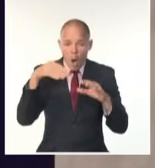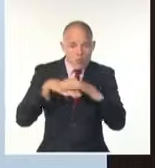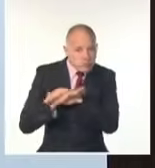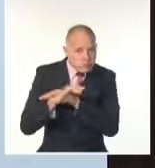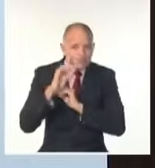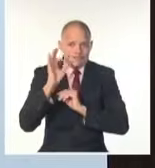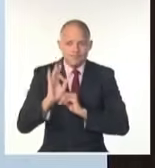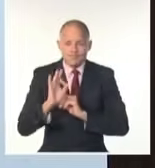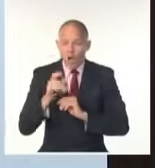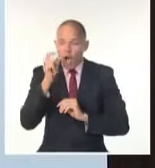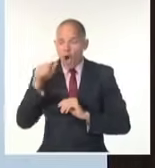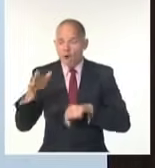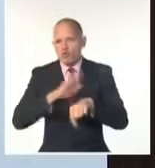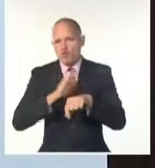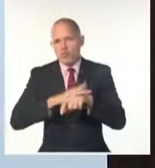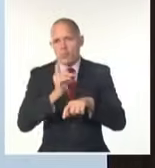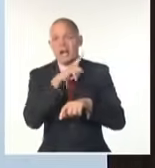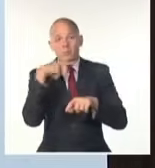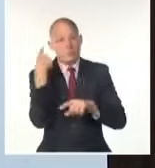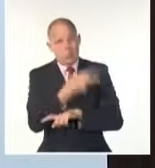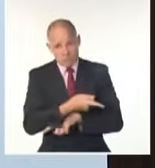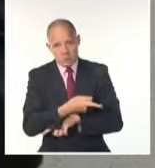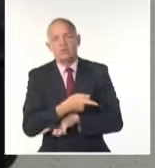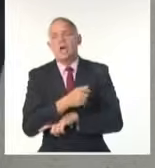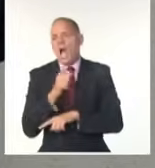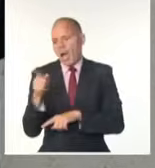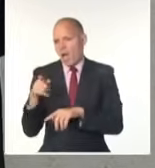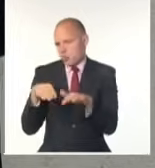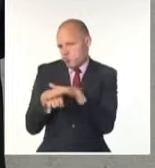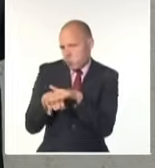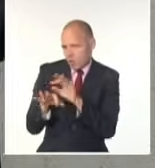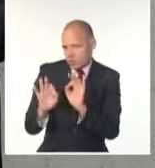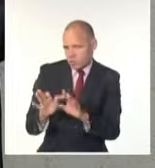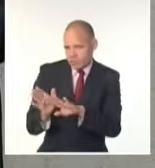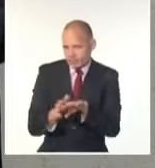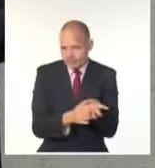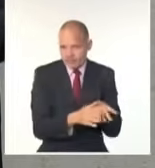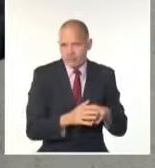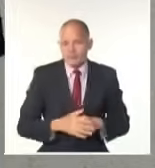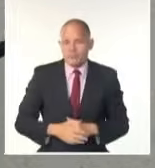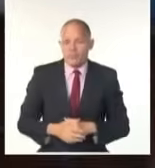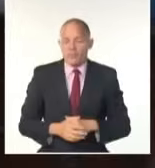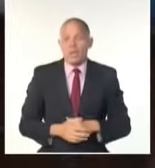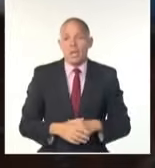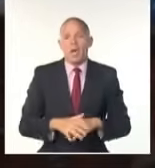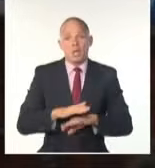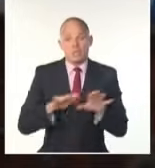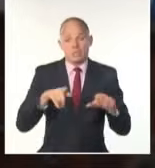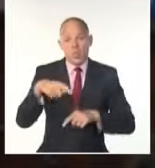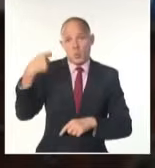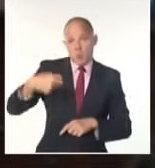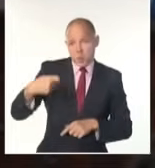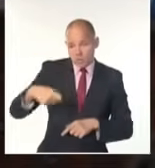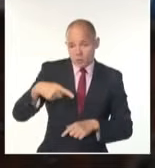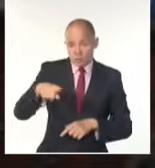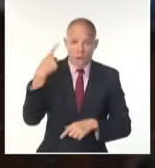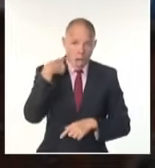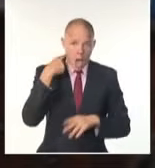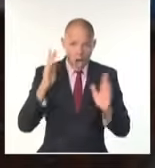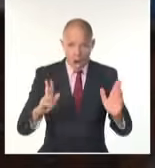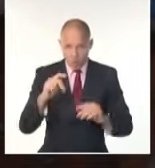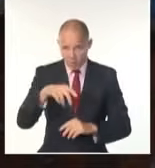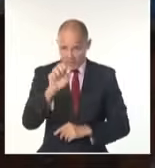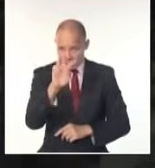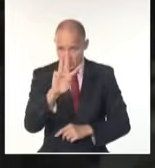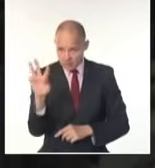de la vida a la víctima, ahí había permanecido. El juicio por la causa 74 de 2023 se